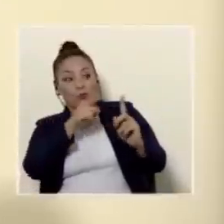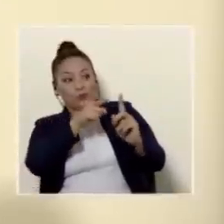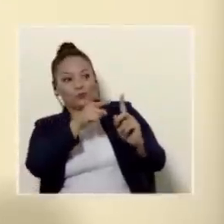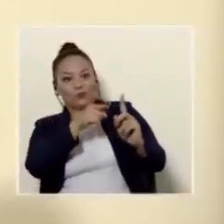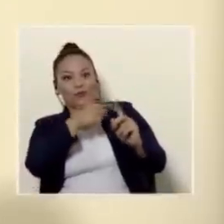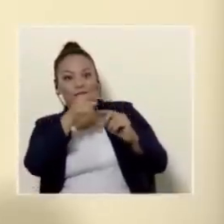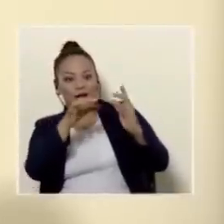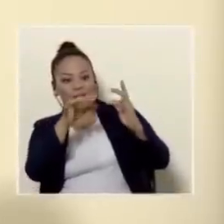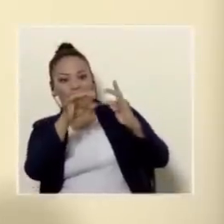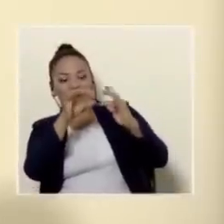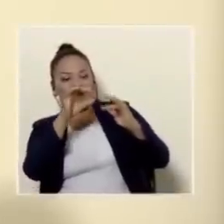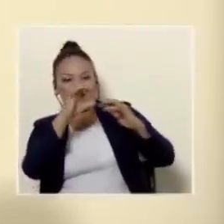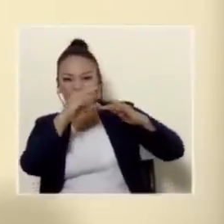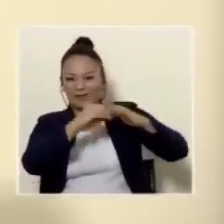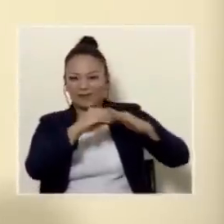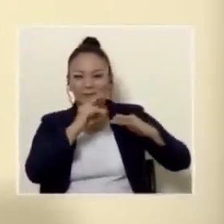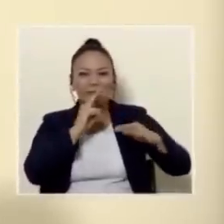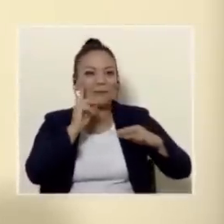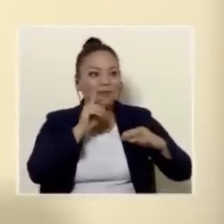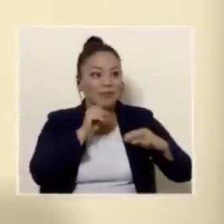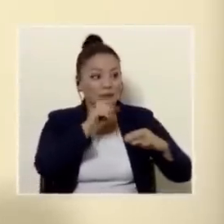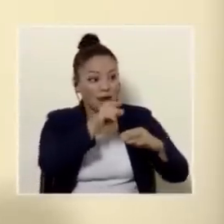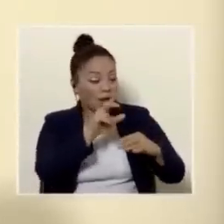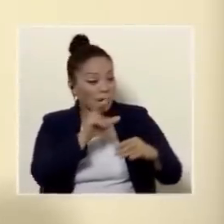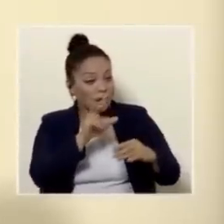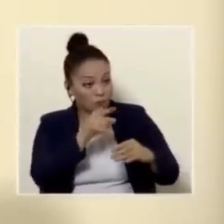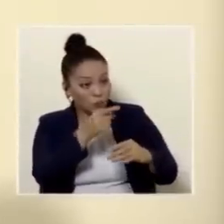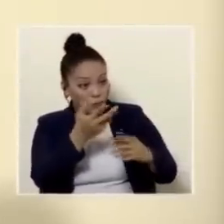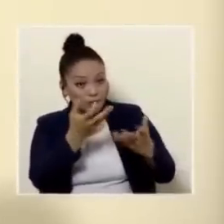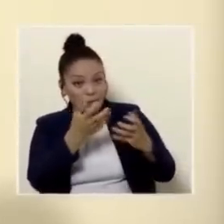se va a someter al polígrafo? No.